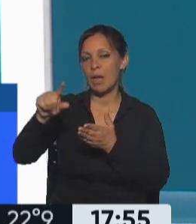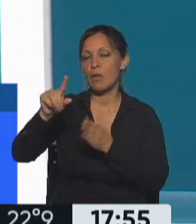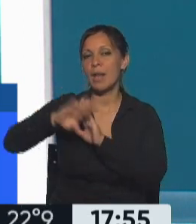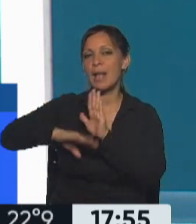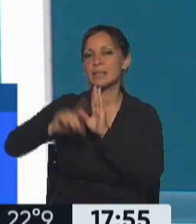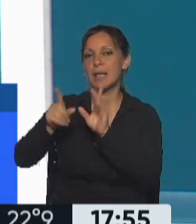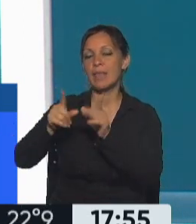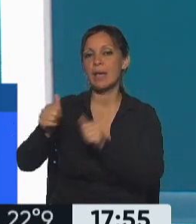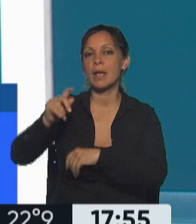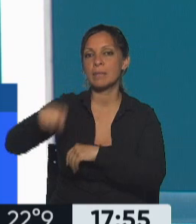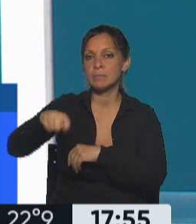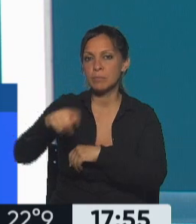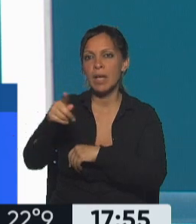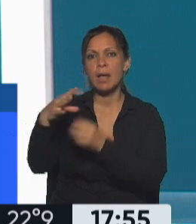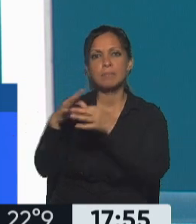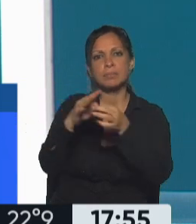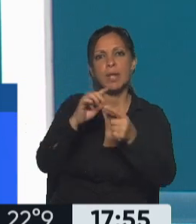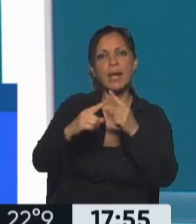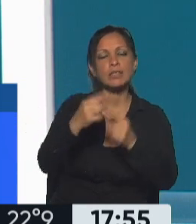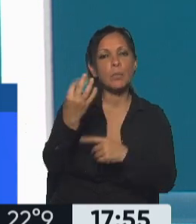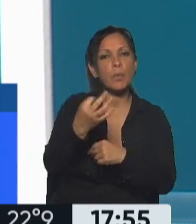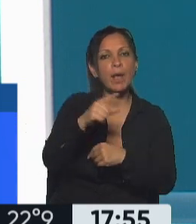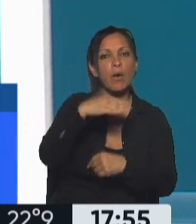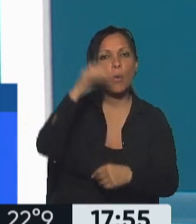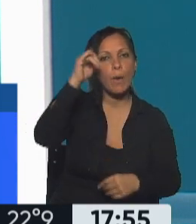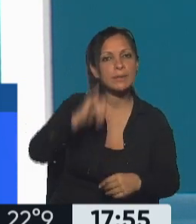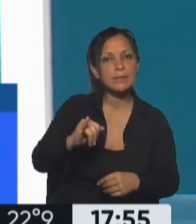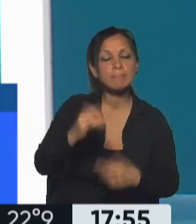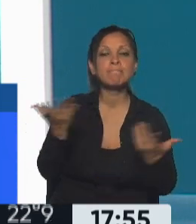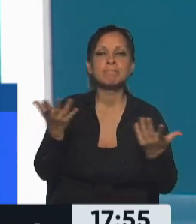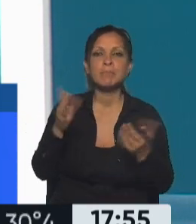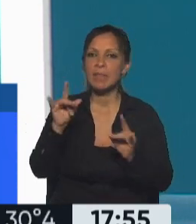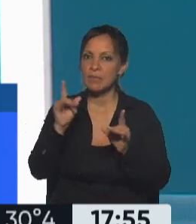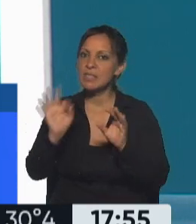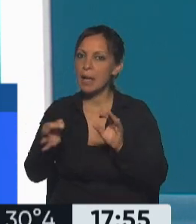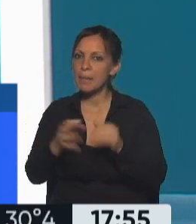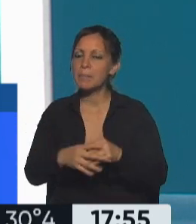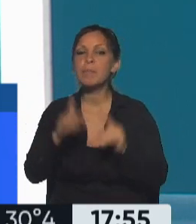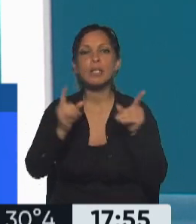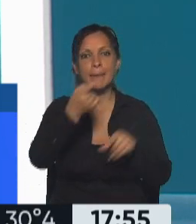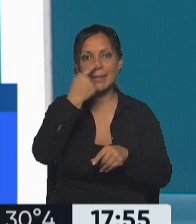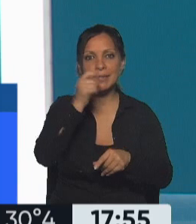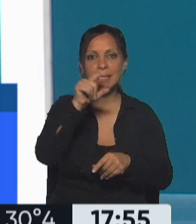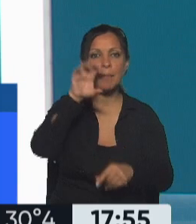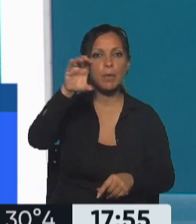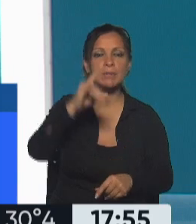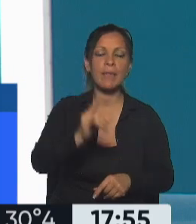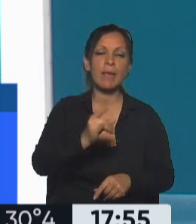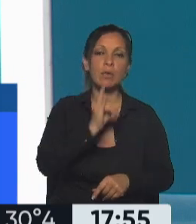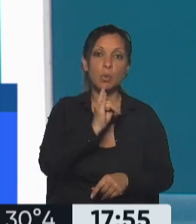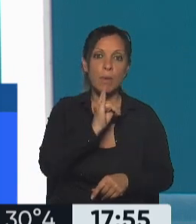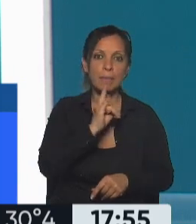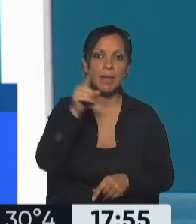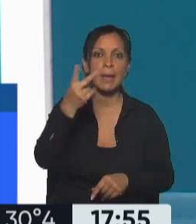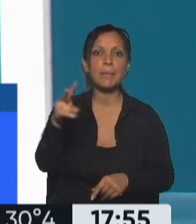relación con Luis Juez. Así que me parece que en esos distritos, y para mí el último interesante es lo que pasa en Tucumán, donde el